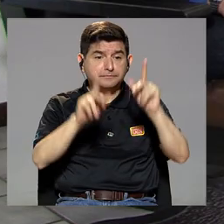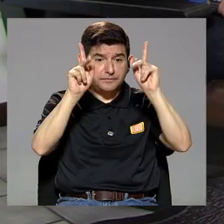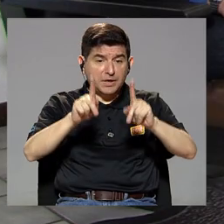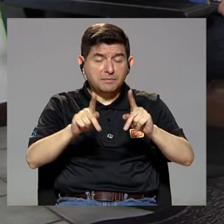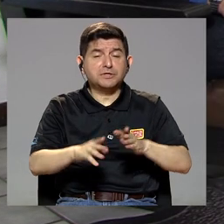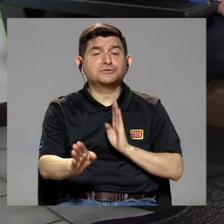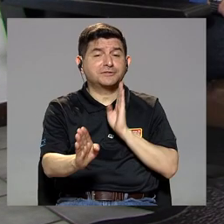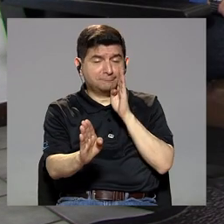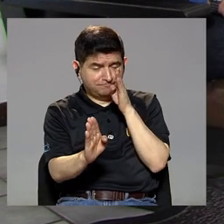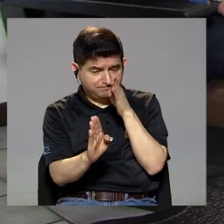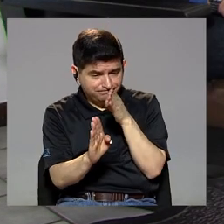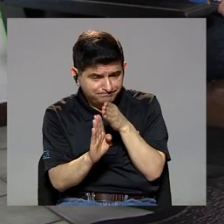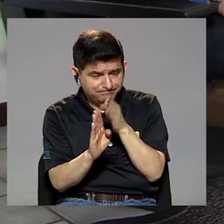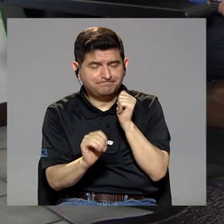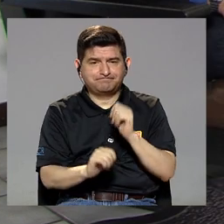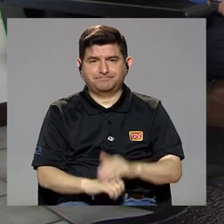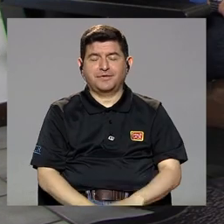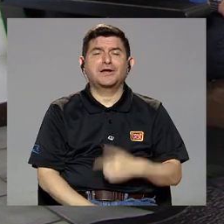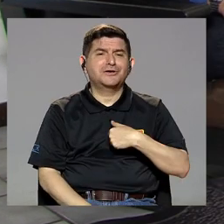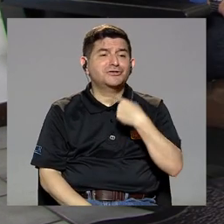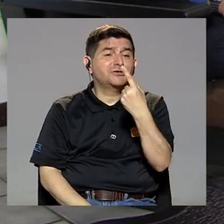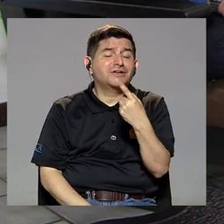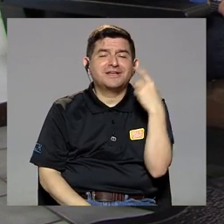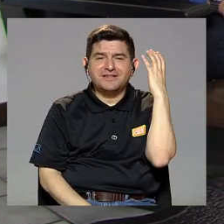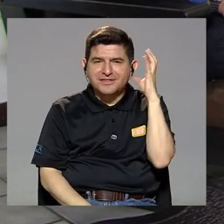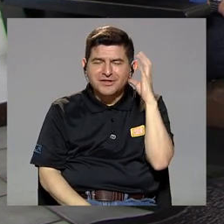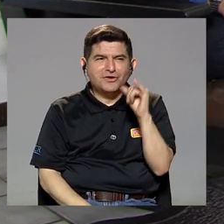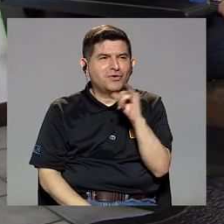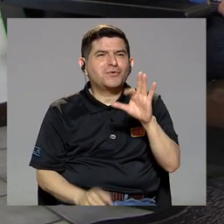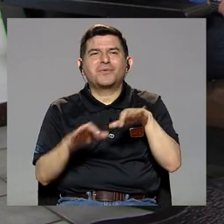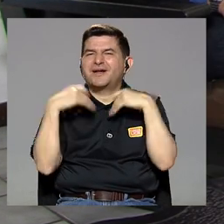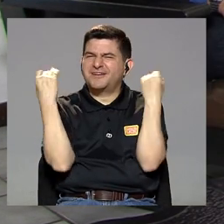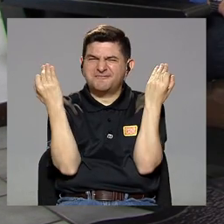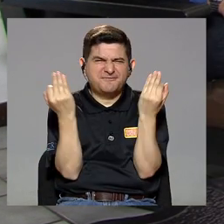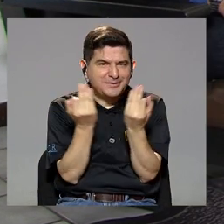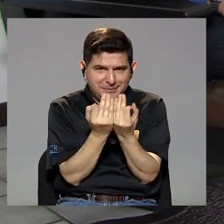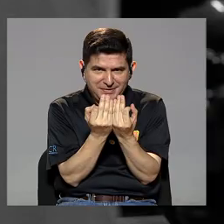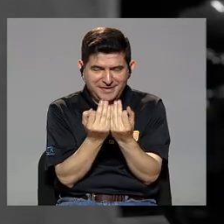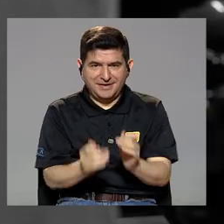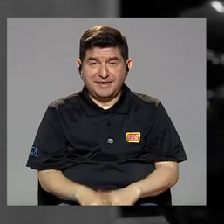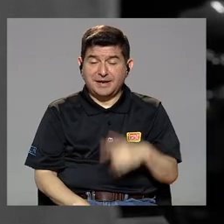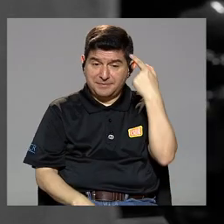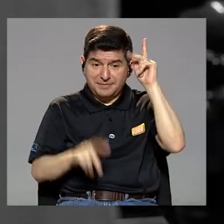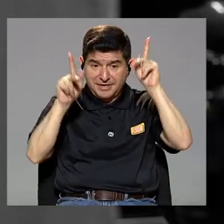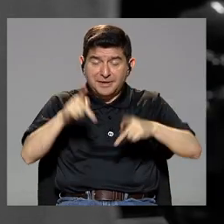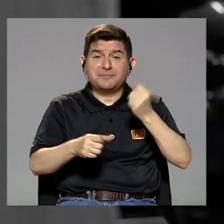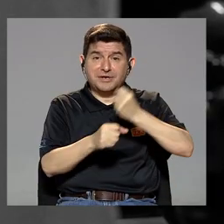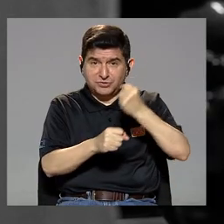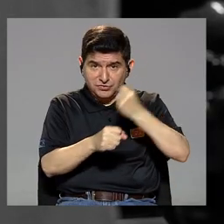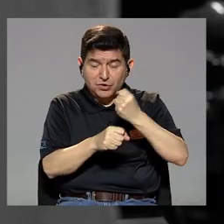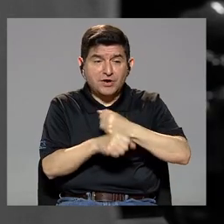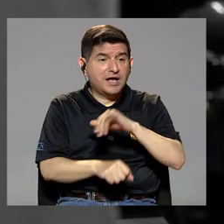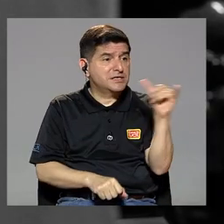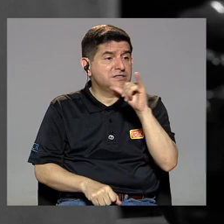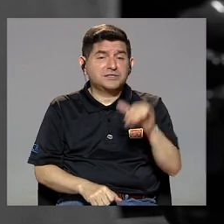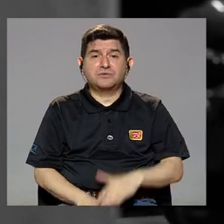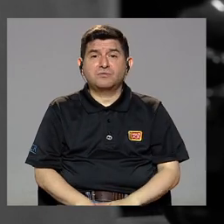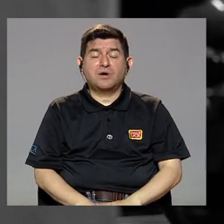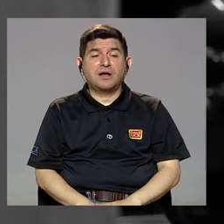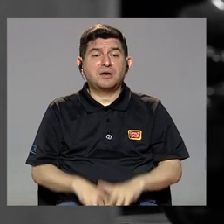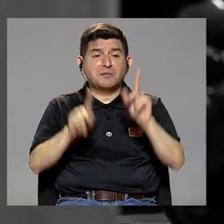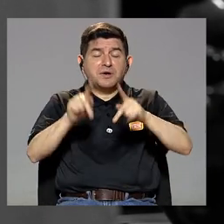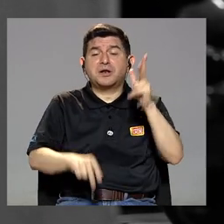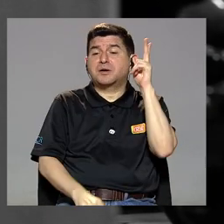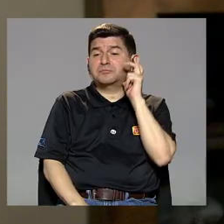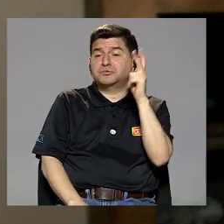fiel por eso le digo que la radio era como una familia no sólo para la gente que trabajaba en el radio sino para que le escuchaba